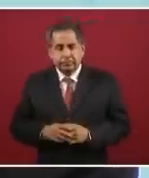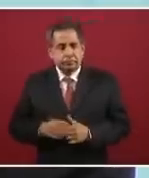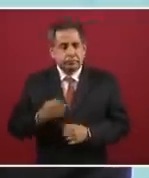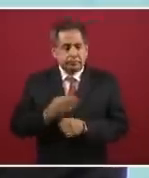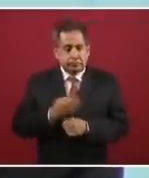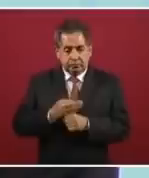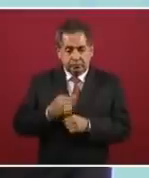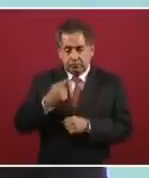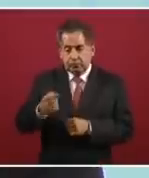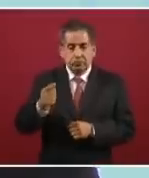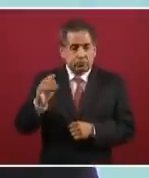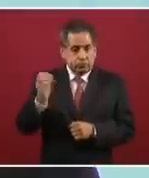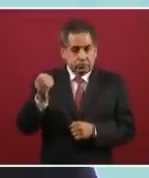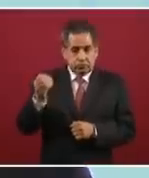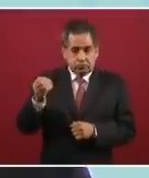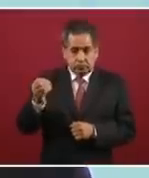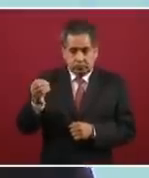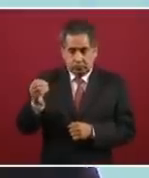para el mes de octubre